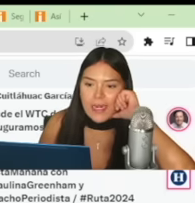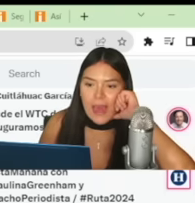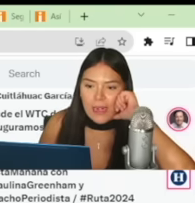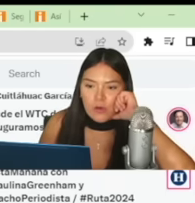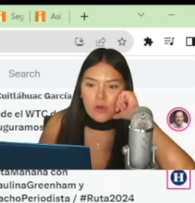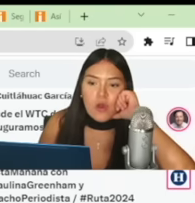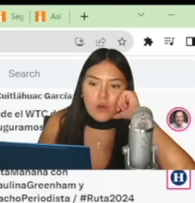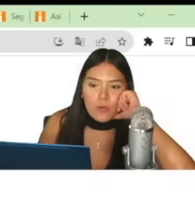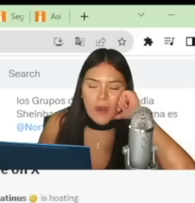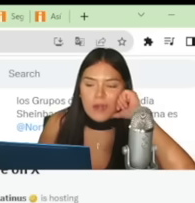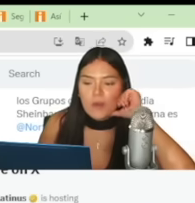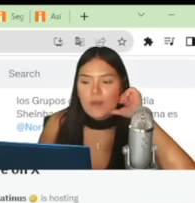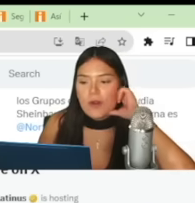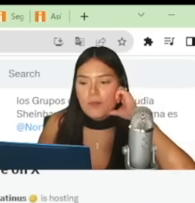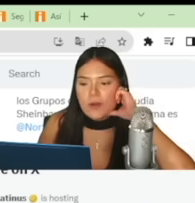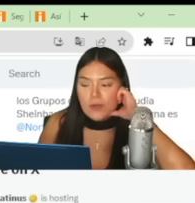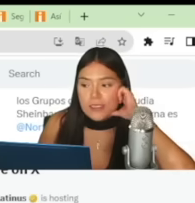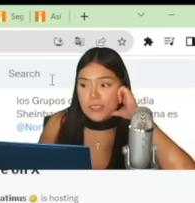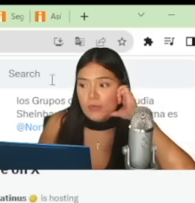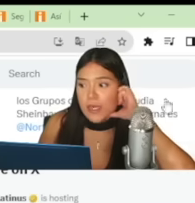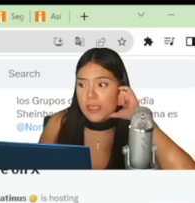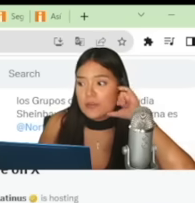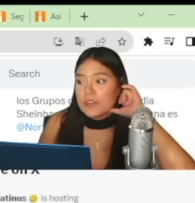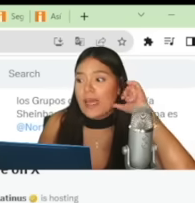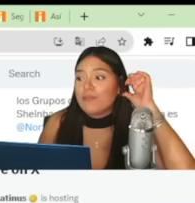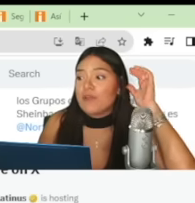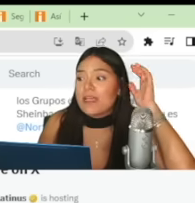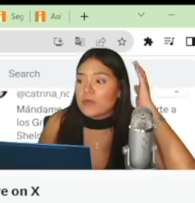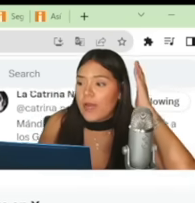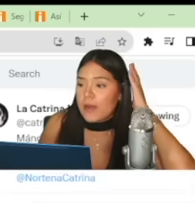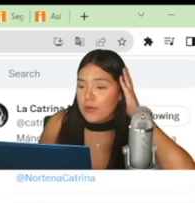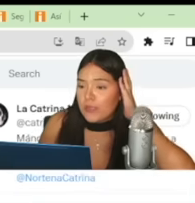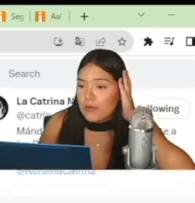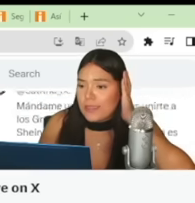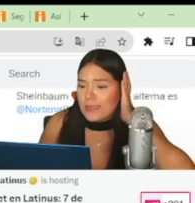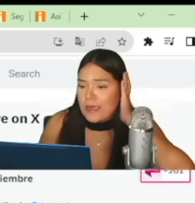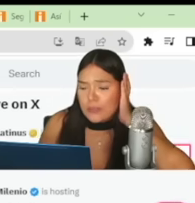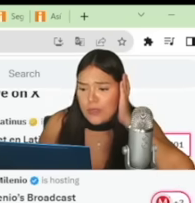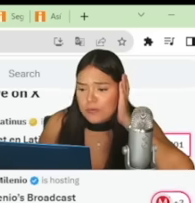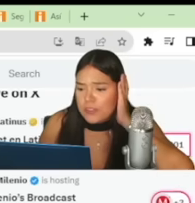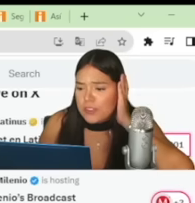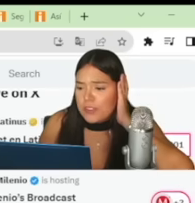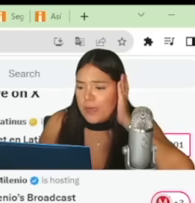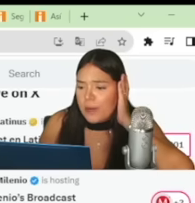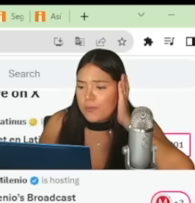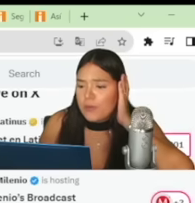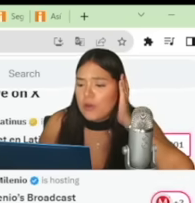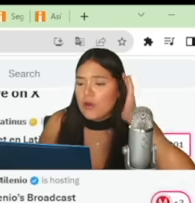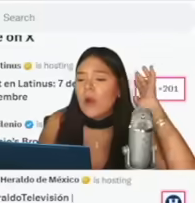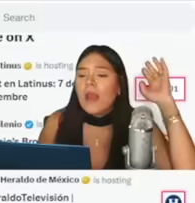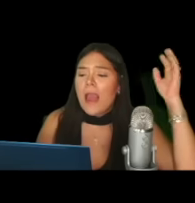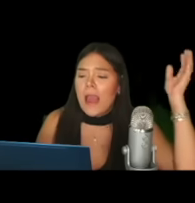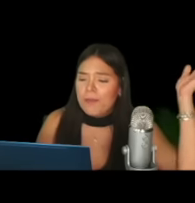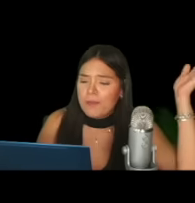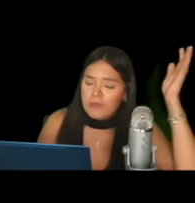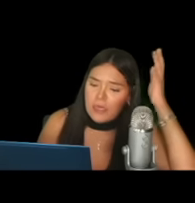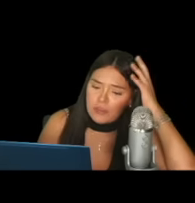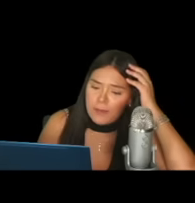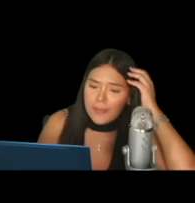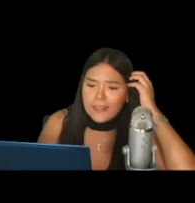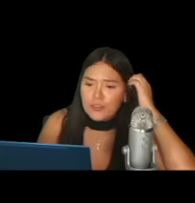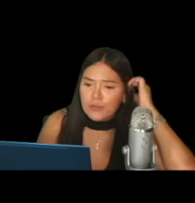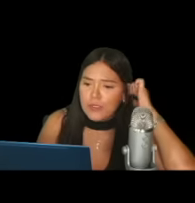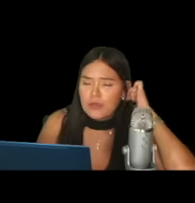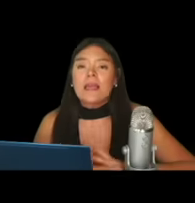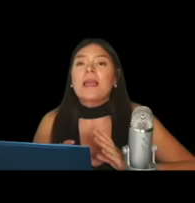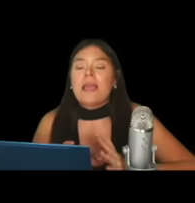hacer algo humano por el pueblo que según ellos tanto les duele, porque les duele muchísimo Acapulco. Ahí vimos a los